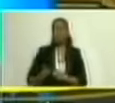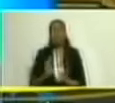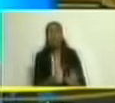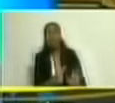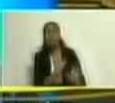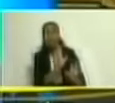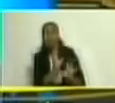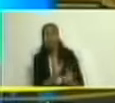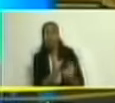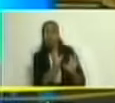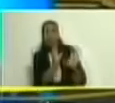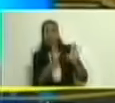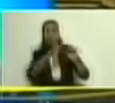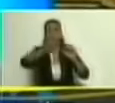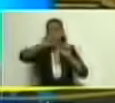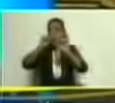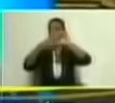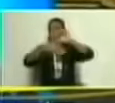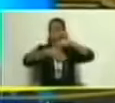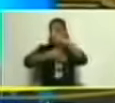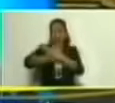a los países del sur global,